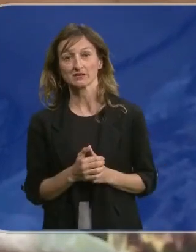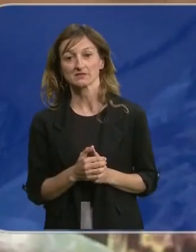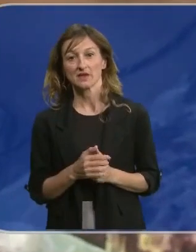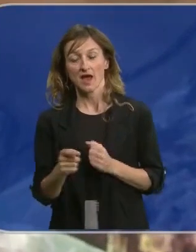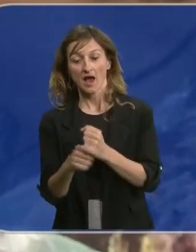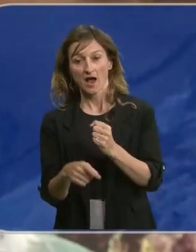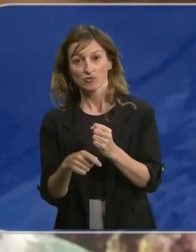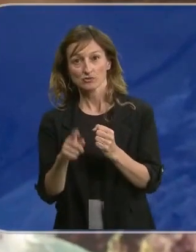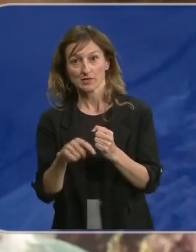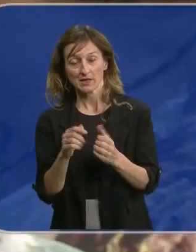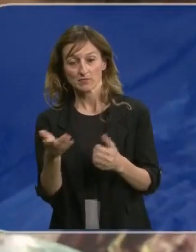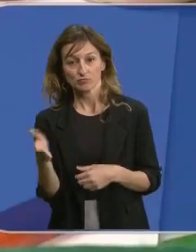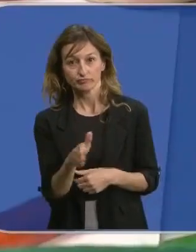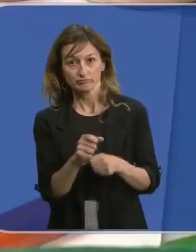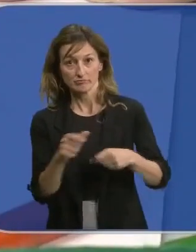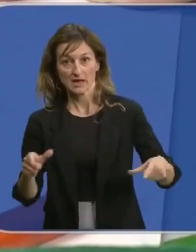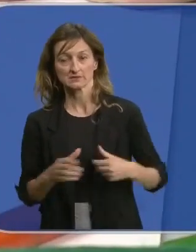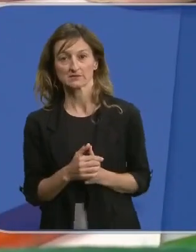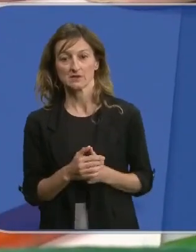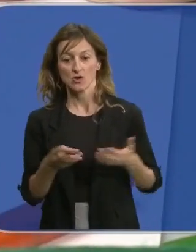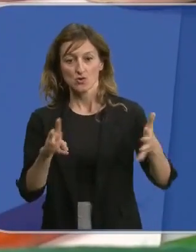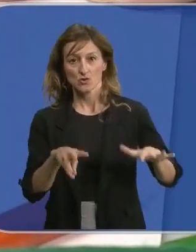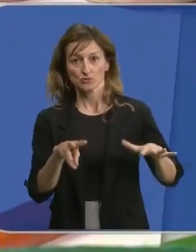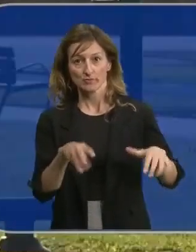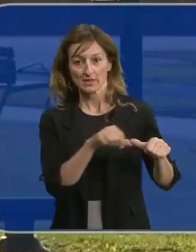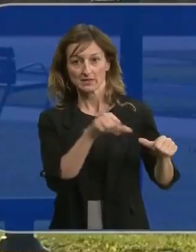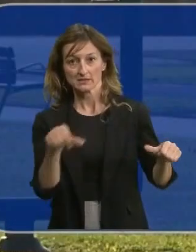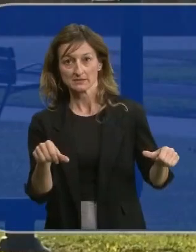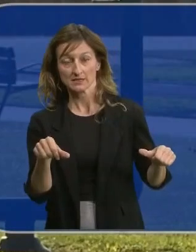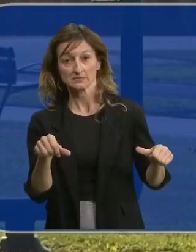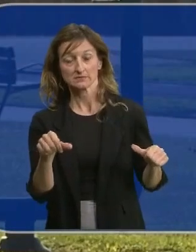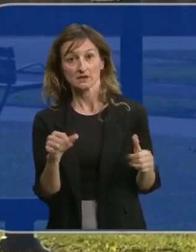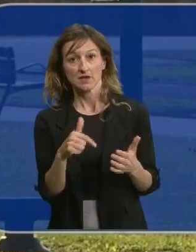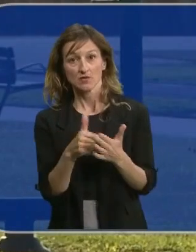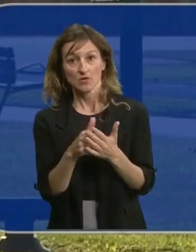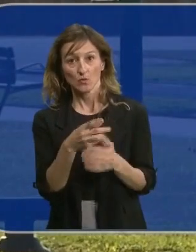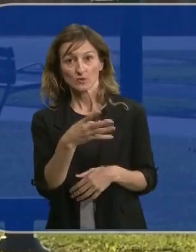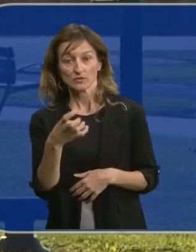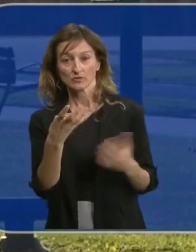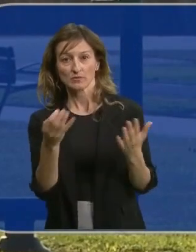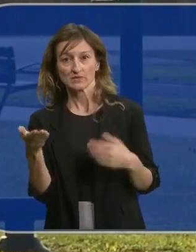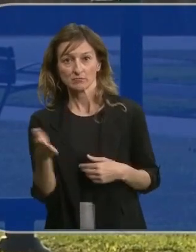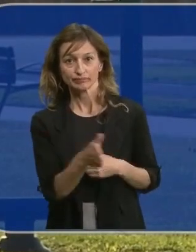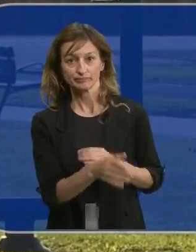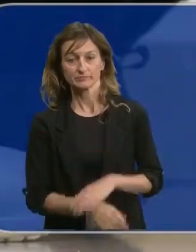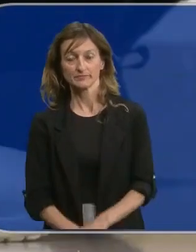aumentaron hasta agosto las defunciones en los primeros 8 meses de 2024 se registraron 490